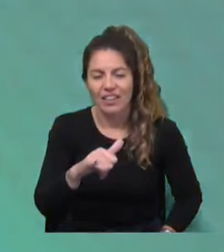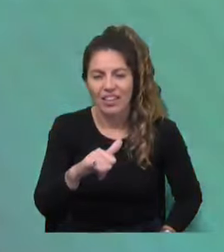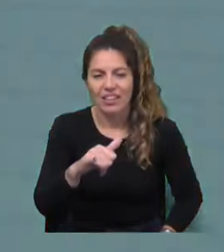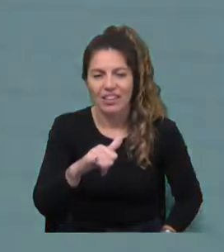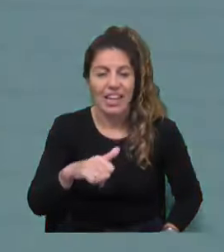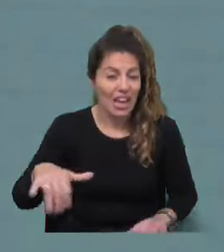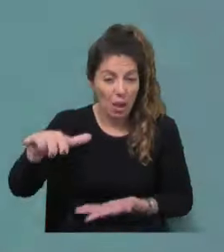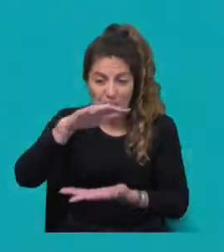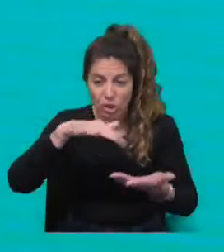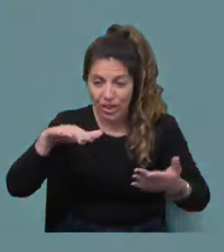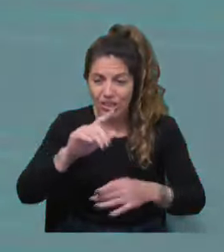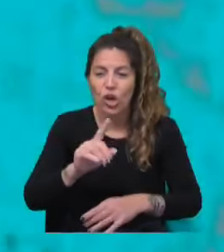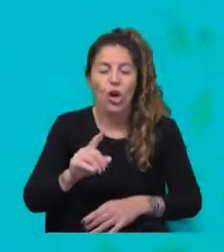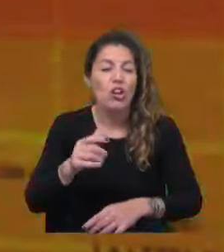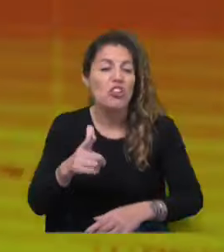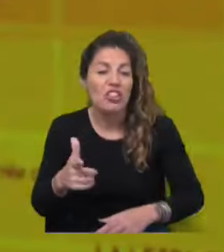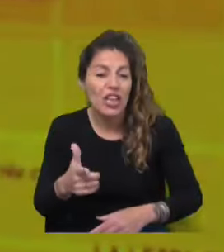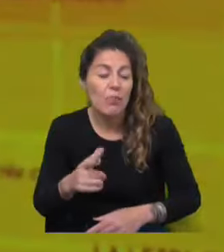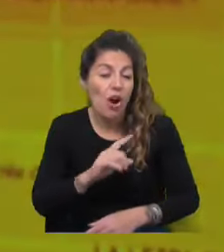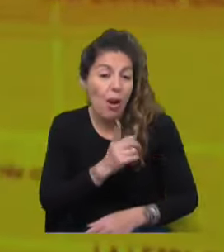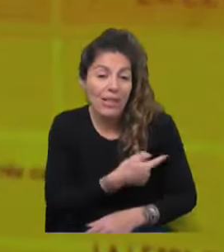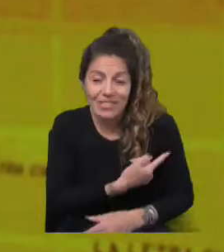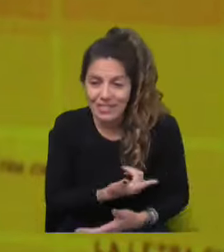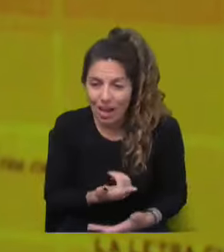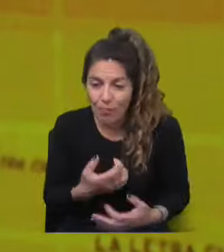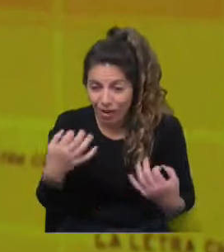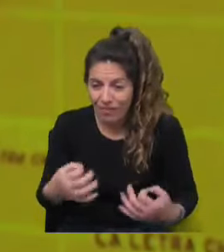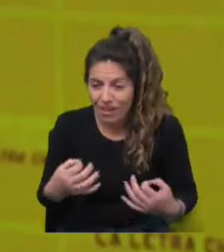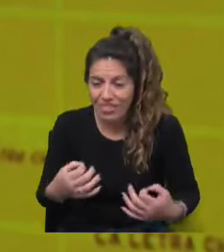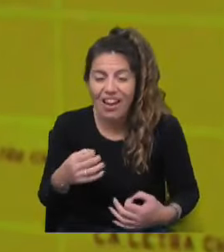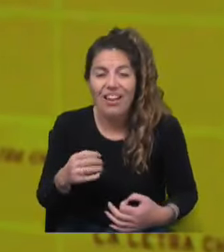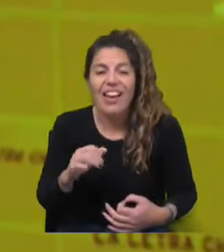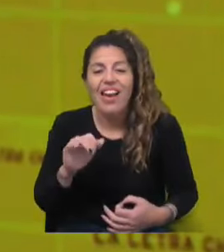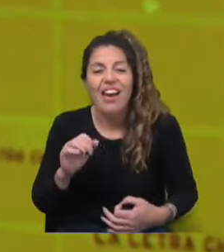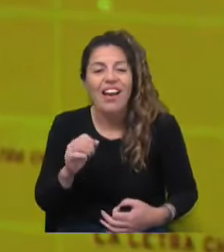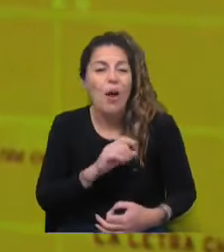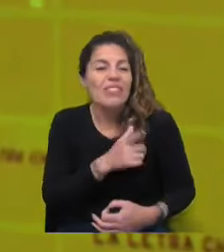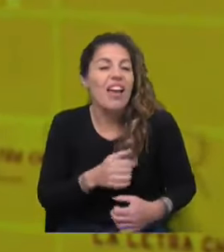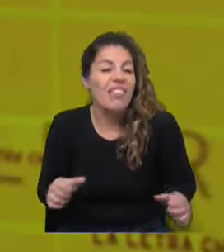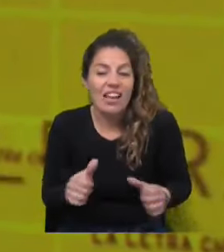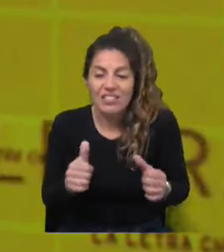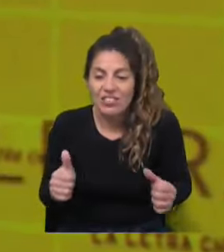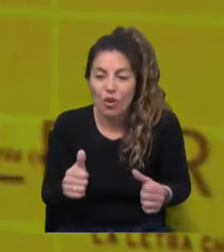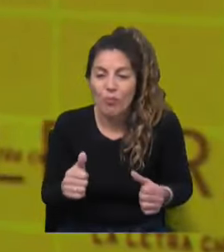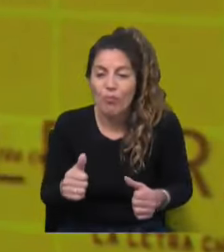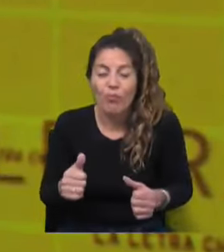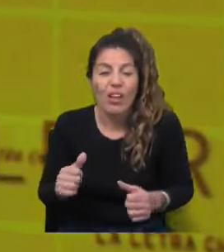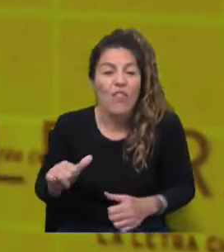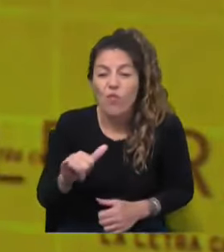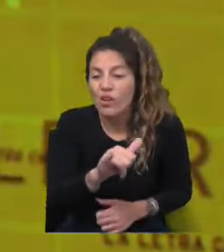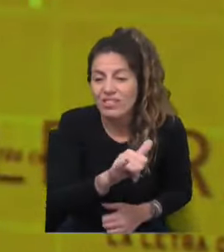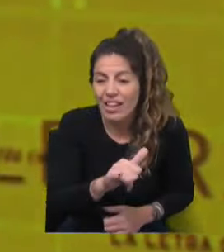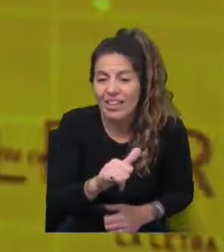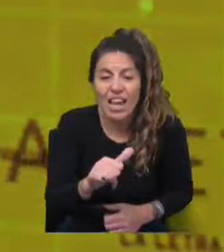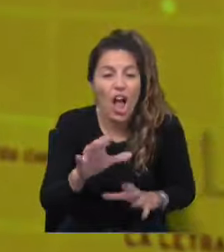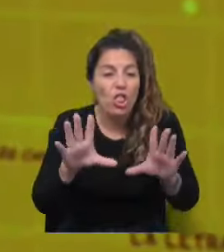en el espacio aéreo. No tenemos capacidad. Porque es verdad, Uruguay no tiene capacidad de reacción porque la Fuerza Aérea tiene totalmente